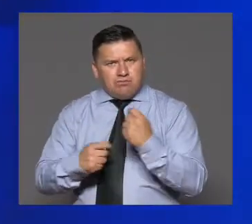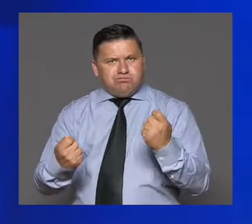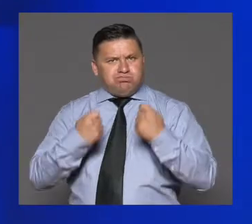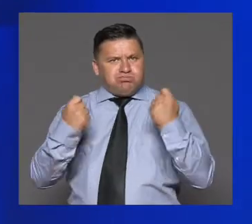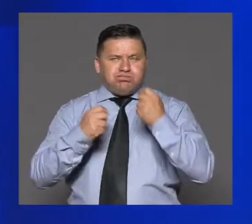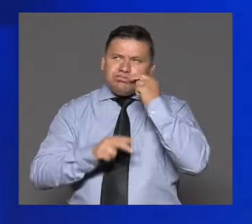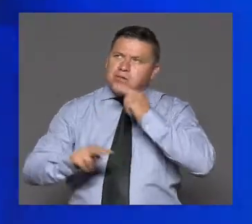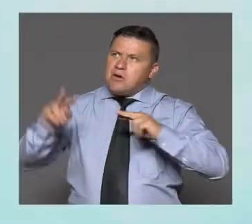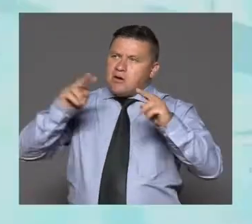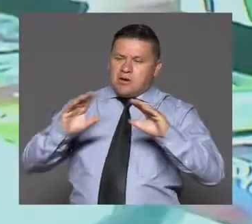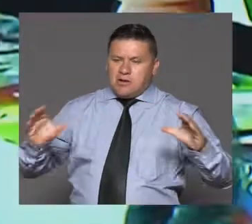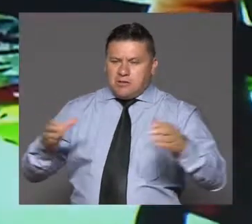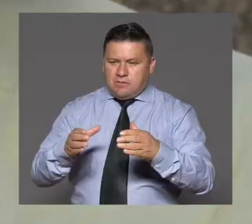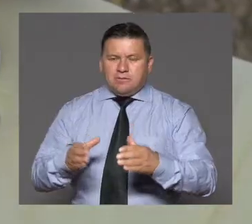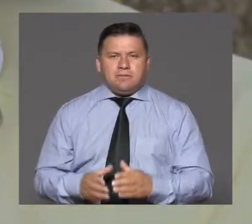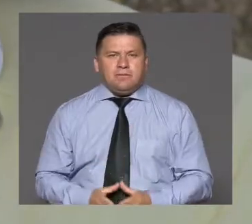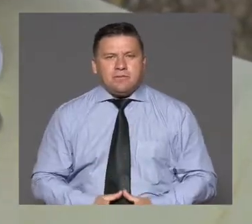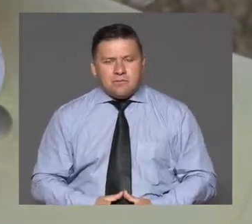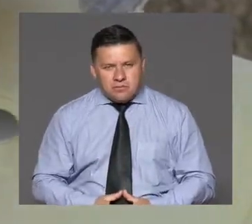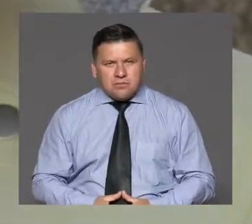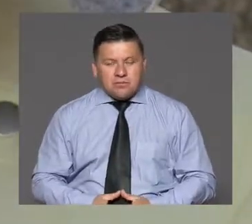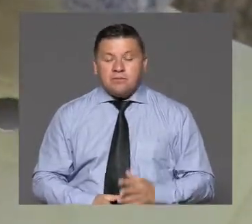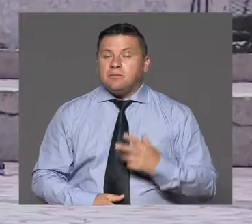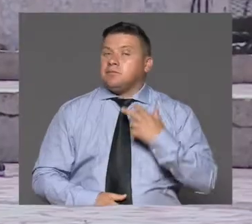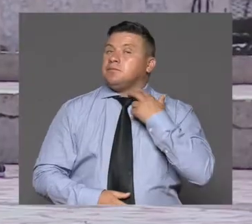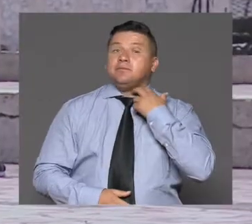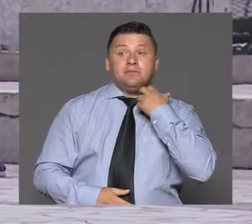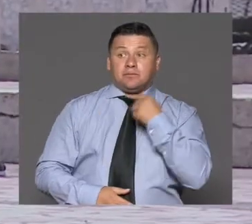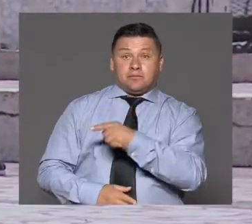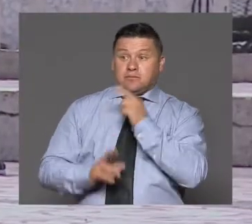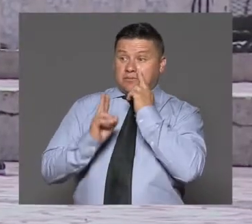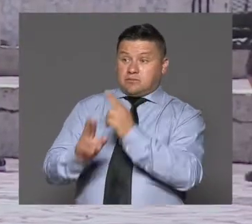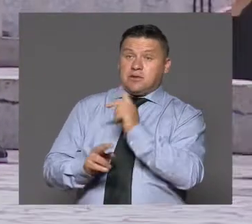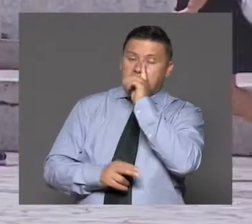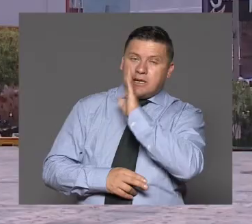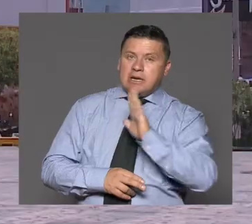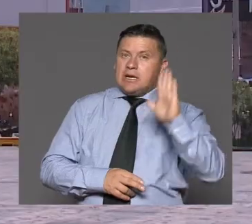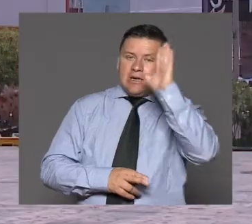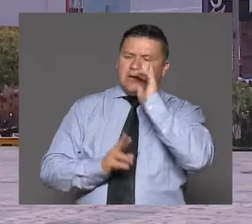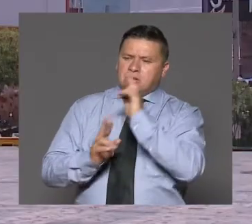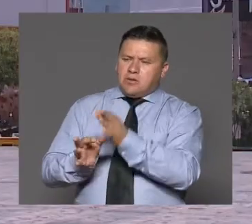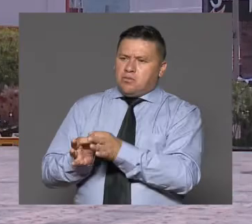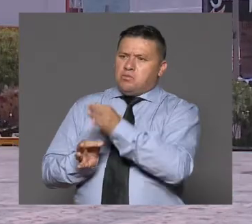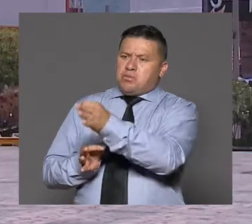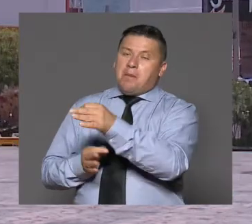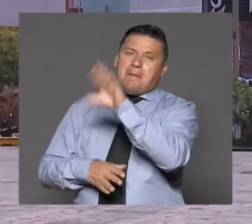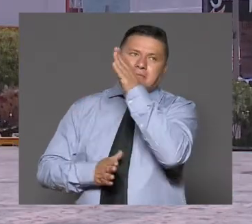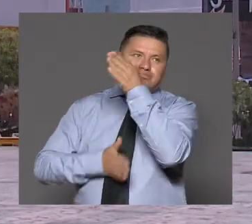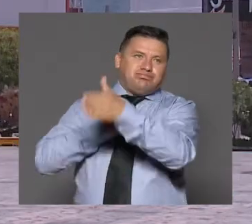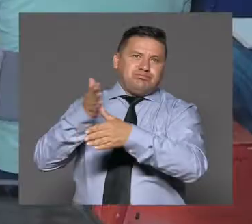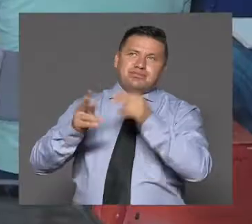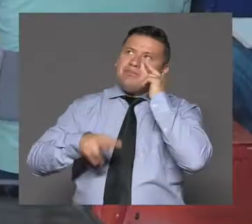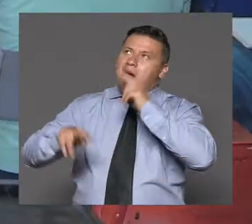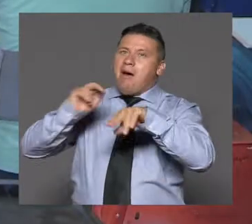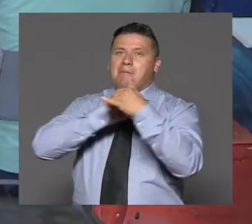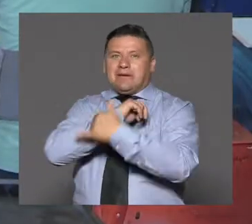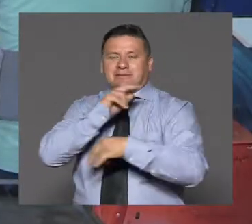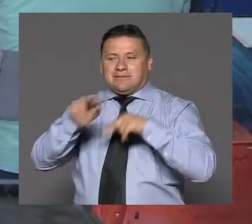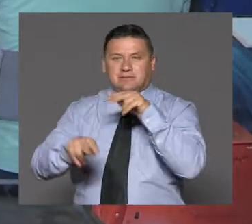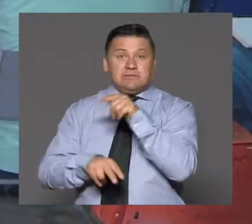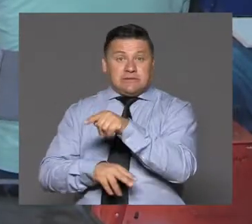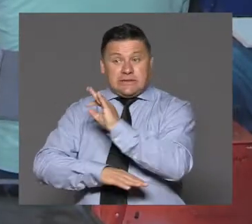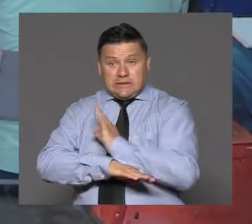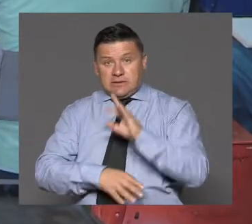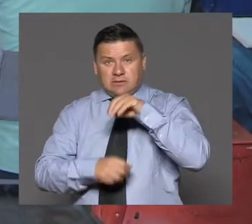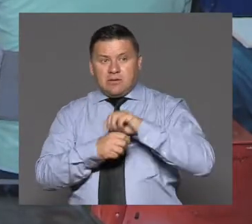el turismo en la región. Melgar es reconocido a nivel nacional como un municipio turístico. Es allí donde la ESAP trabaja